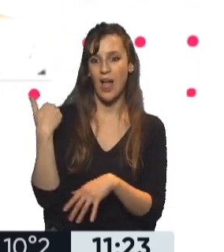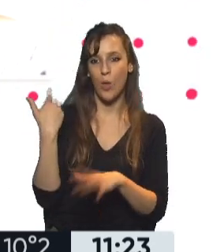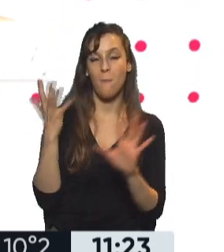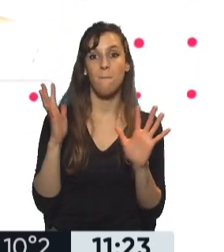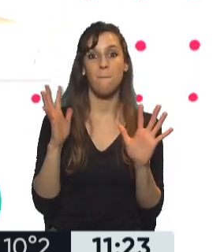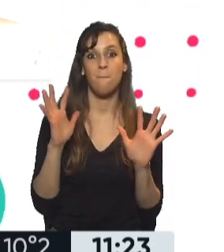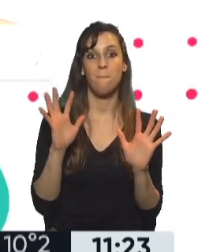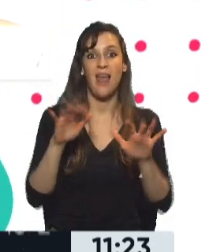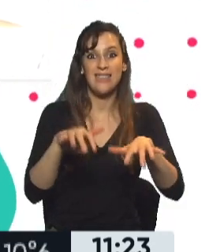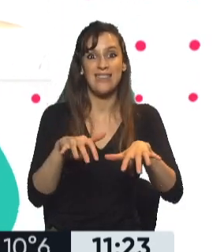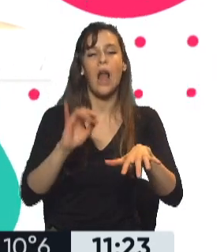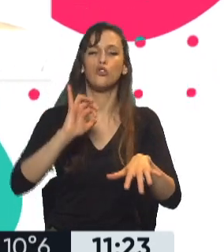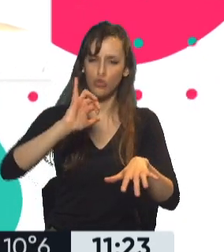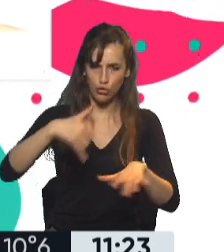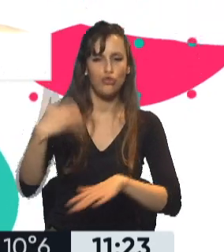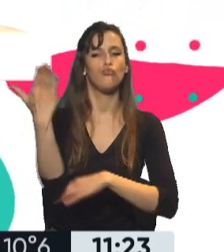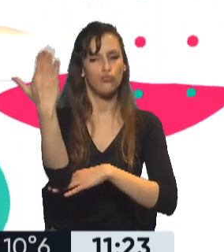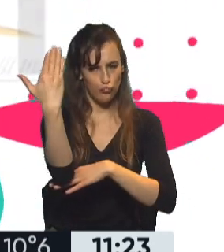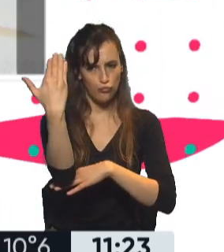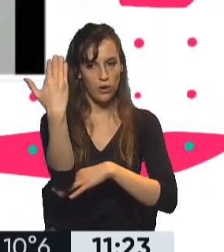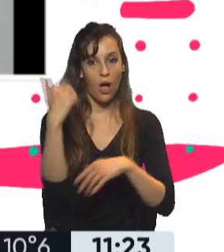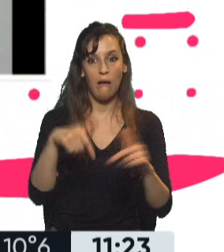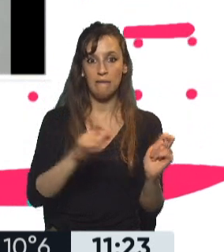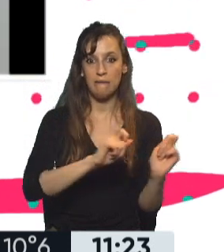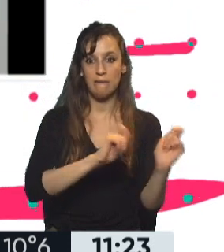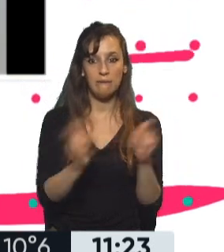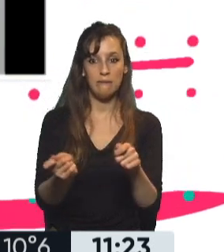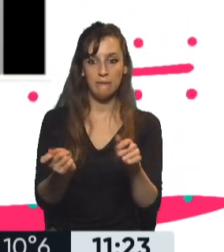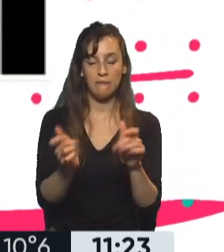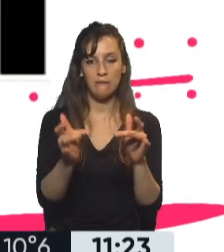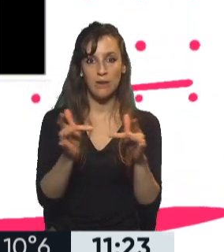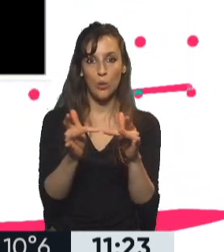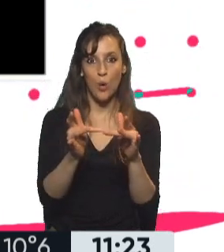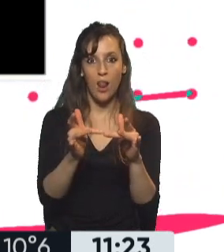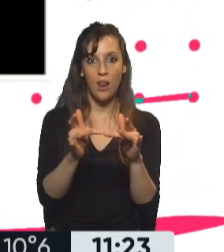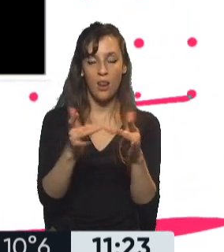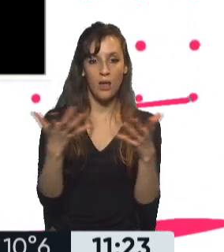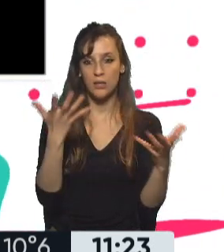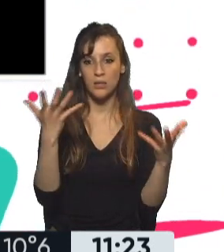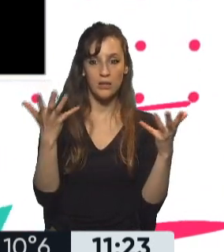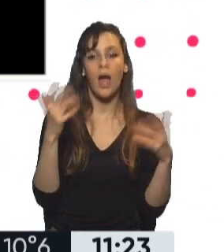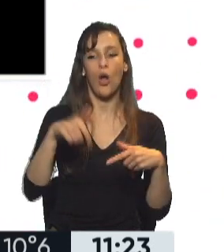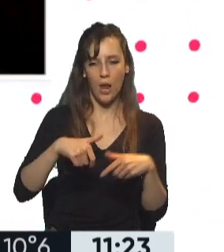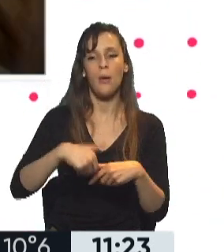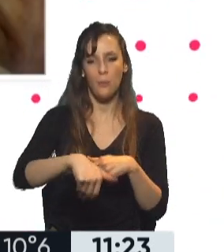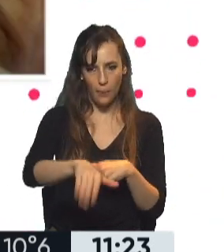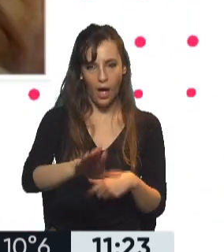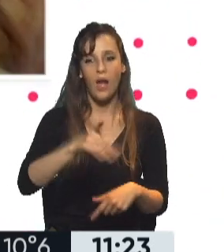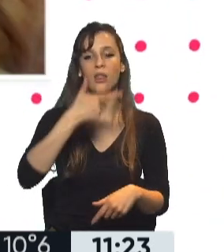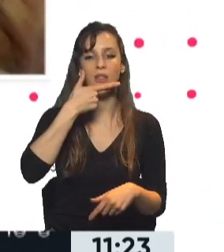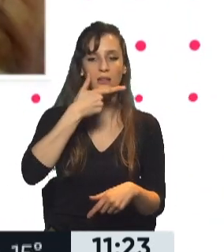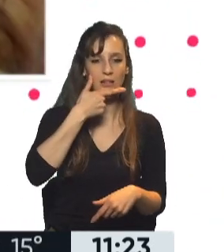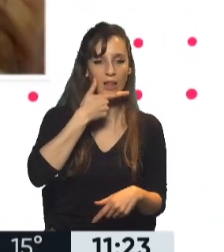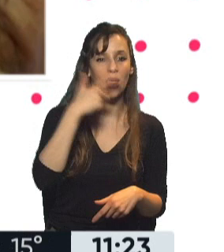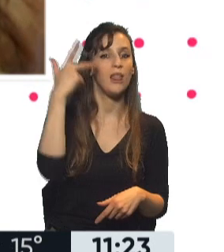que iba a venir la gente, bueno, claro, no lo pudimos hacer. Claro. Y finalmente decidimos hacerlo virtual. Y lo vamos a hacer el 17, 18